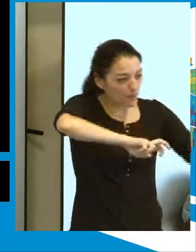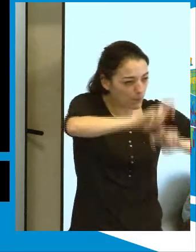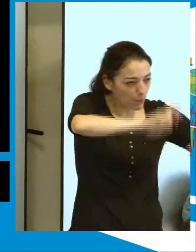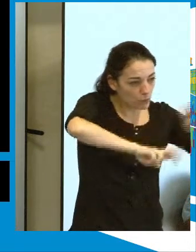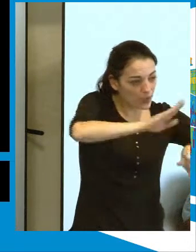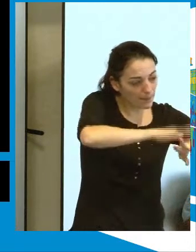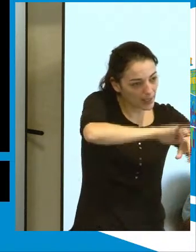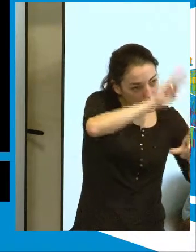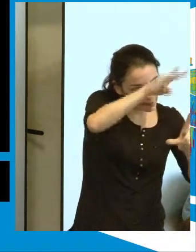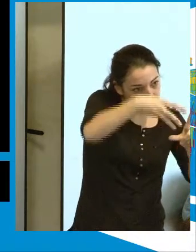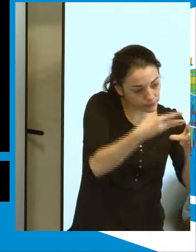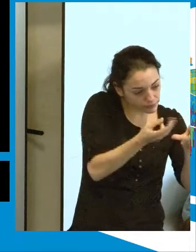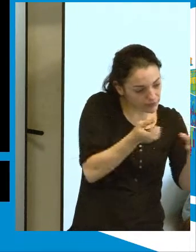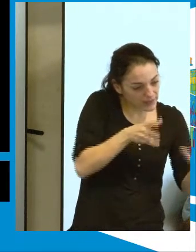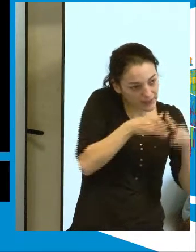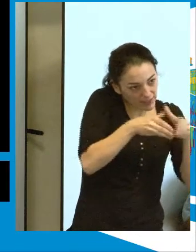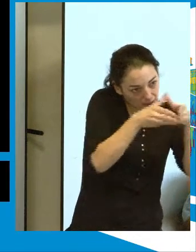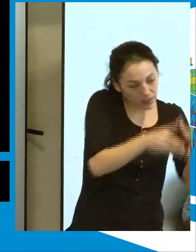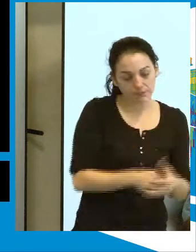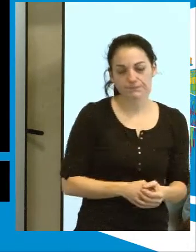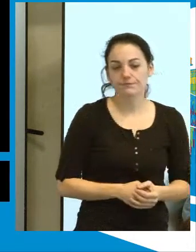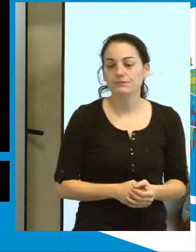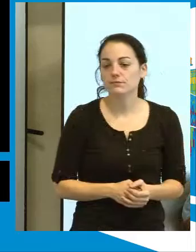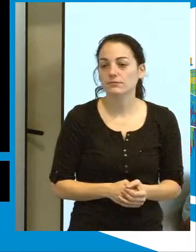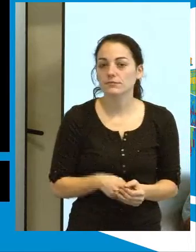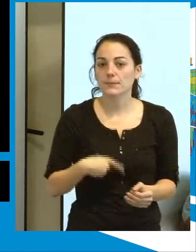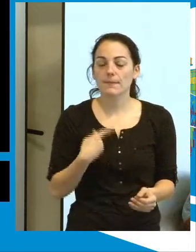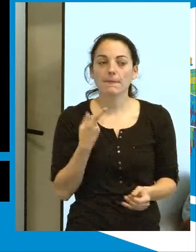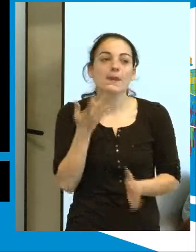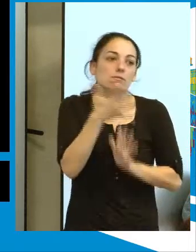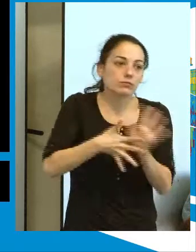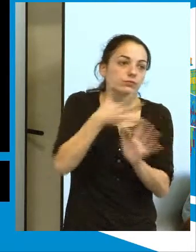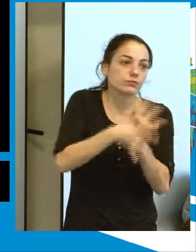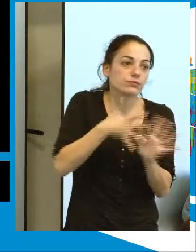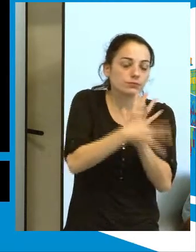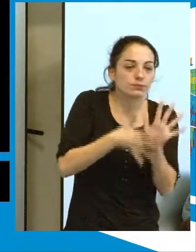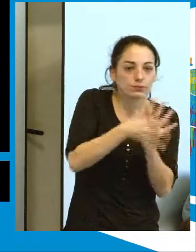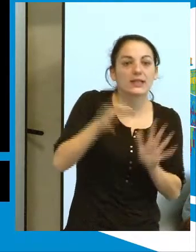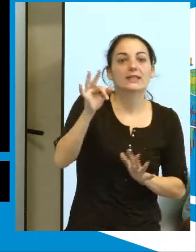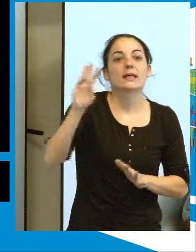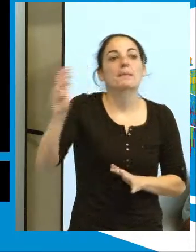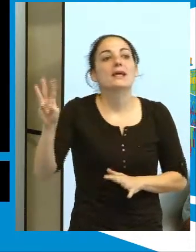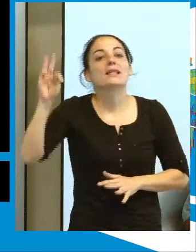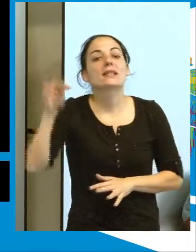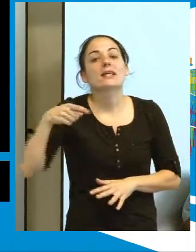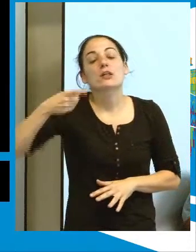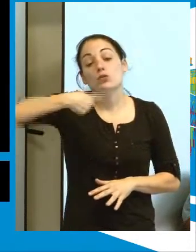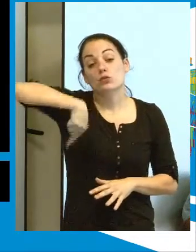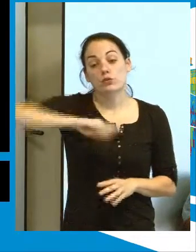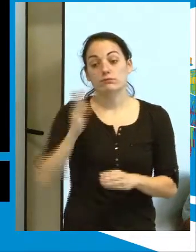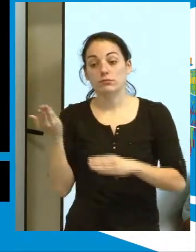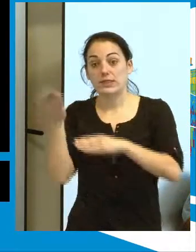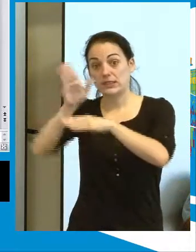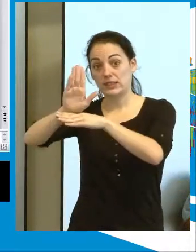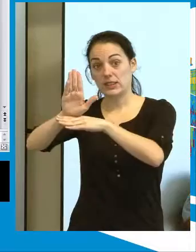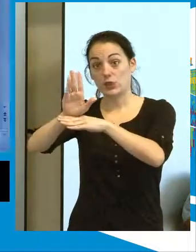navegar. ¿Puedes pasar? Bueno, podríamos seguir hablando aquí en la PPT y podríamos explicaros, pero lo que vamos a hacer es enseñaros,